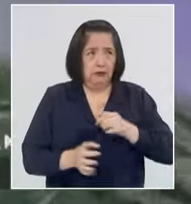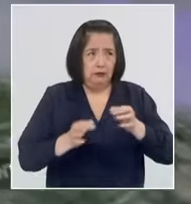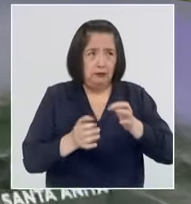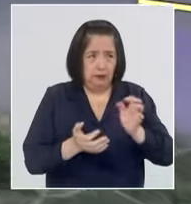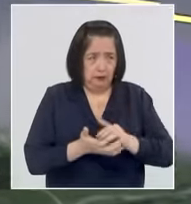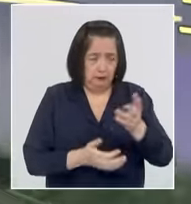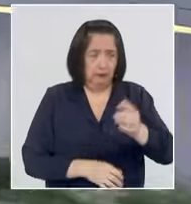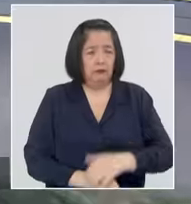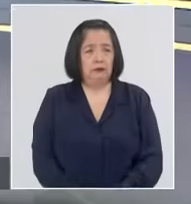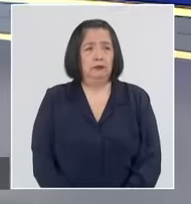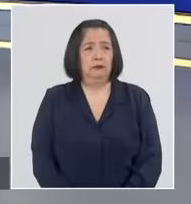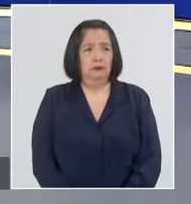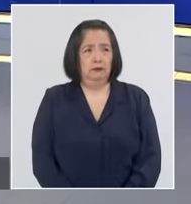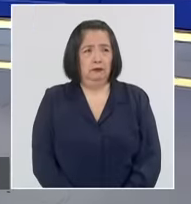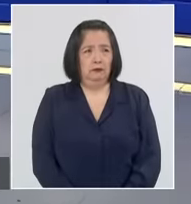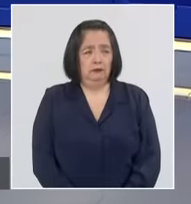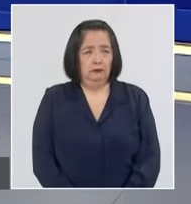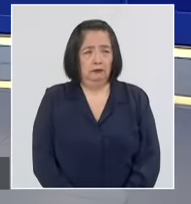estás?